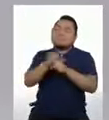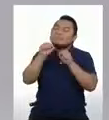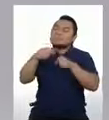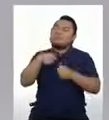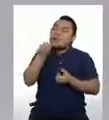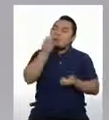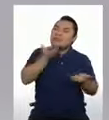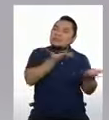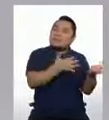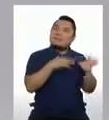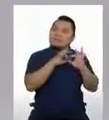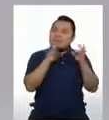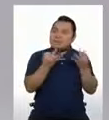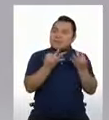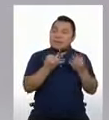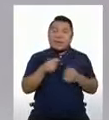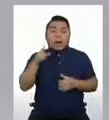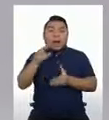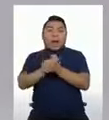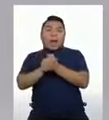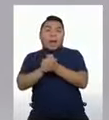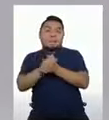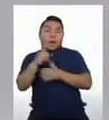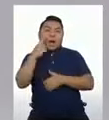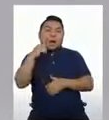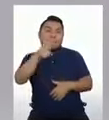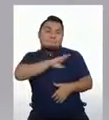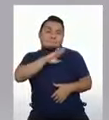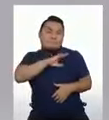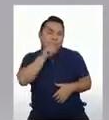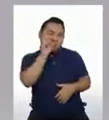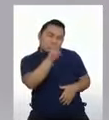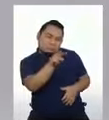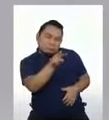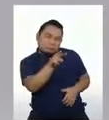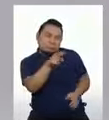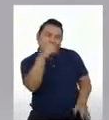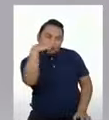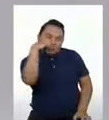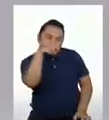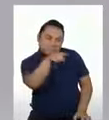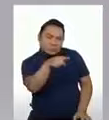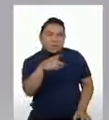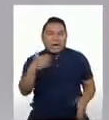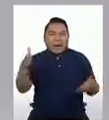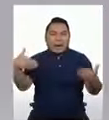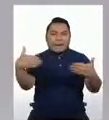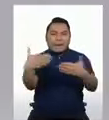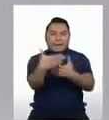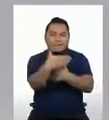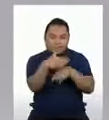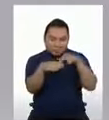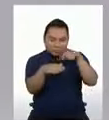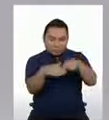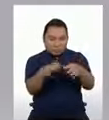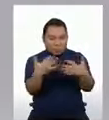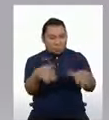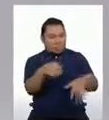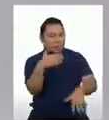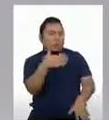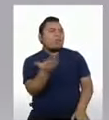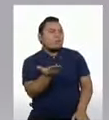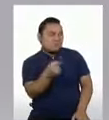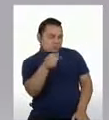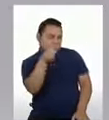a su familia. Un mal amigo del hombre sospecha de algo extraño porque encontró escamitas y porque